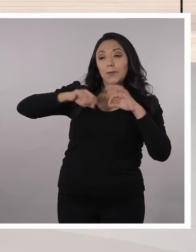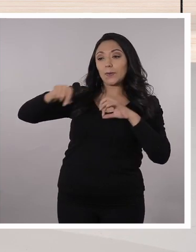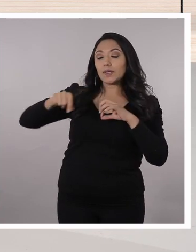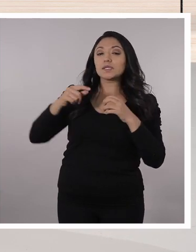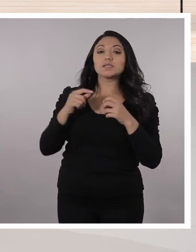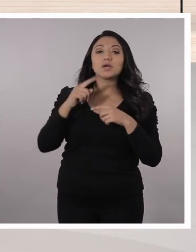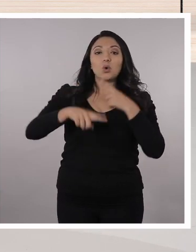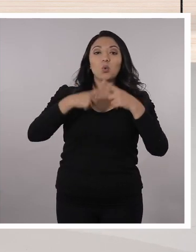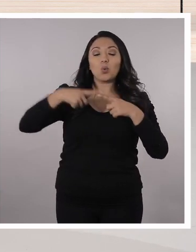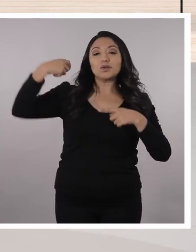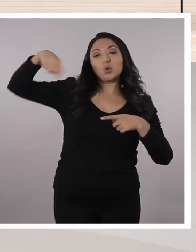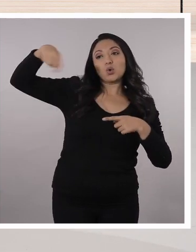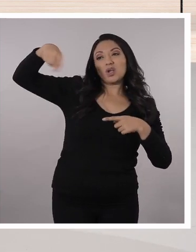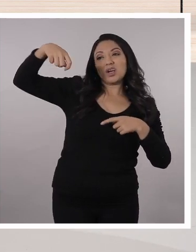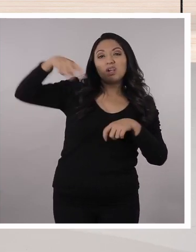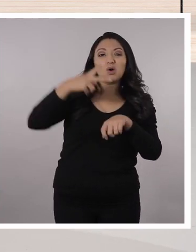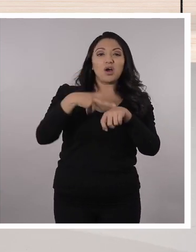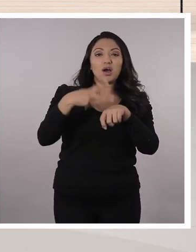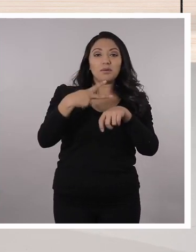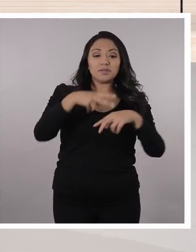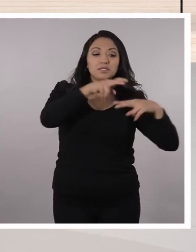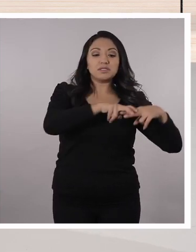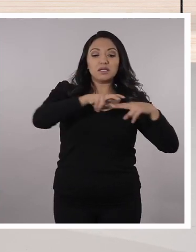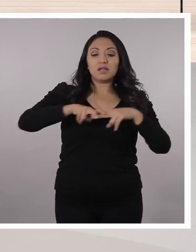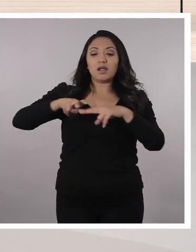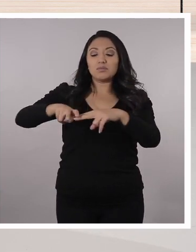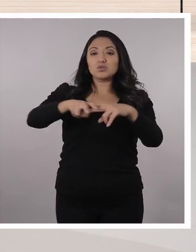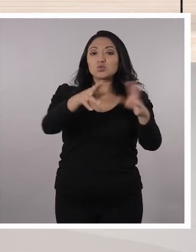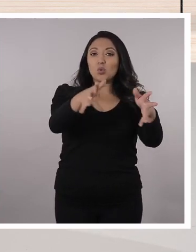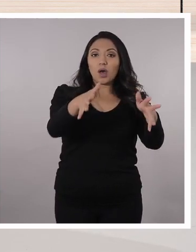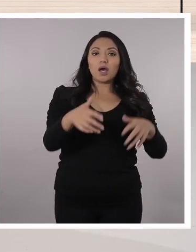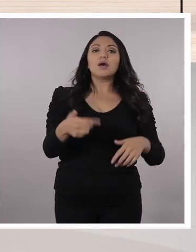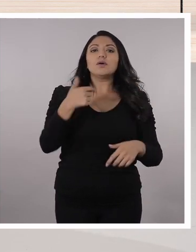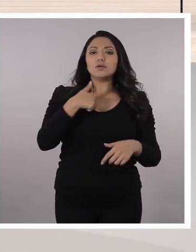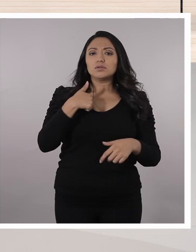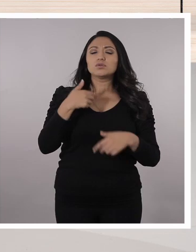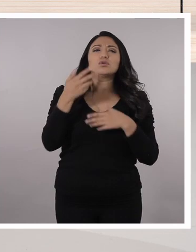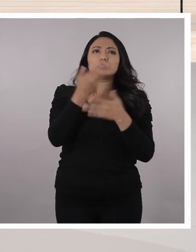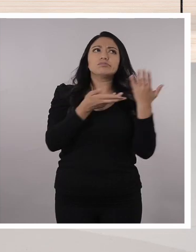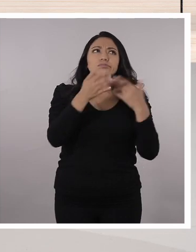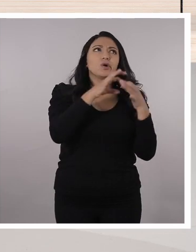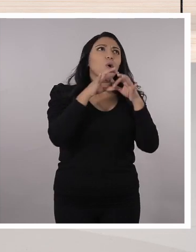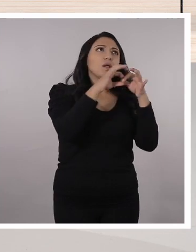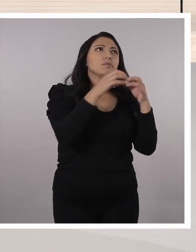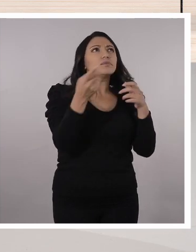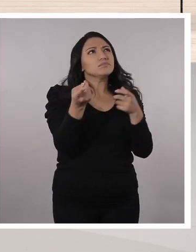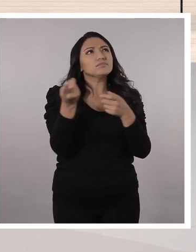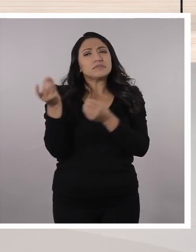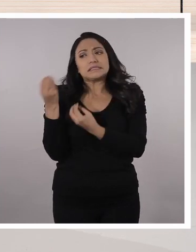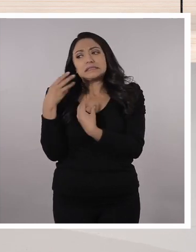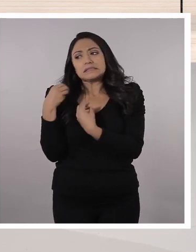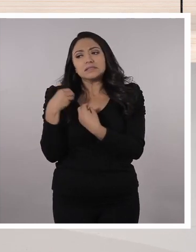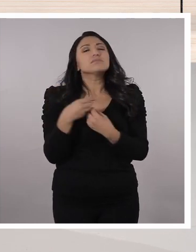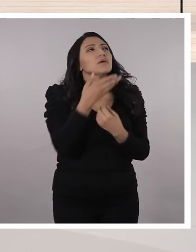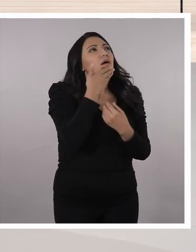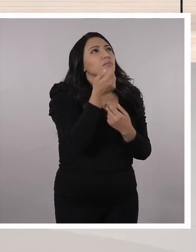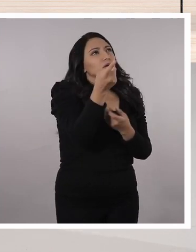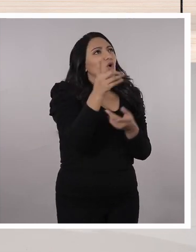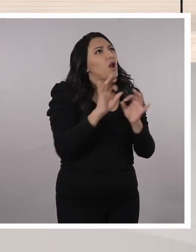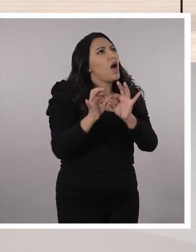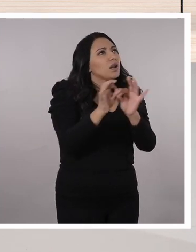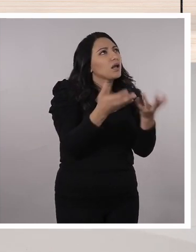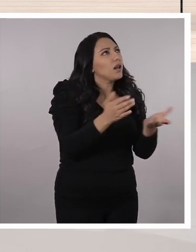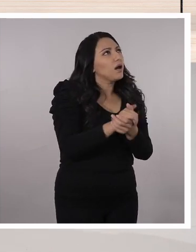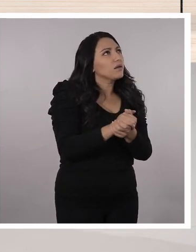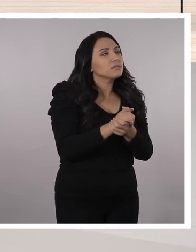por ejemplo, en el momento del recreo a veces no teníamos dónde sentarnos, entonces colaboramos un poco para tener mejores instalaciones.